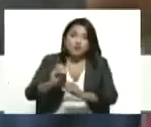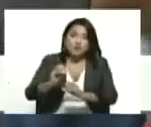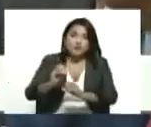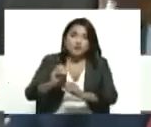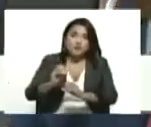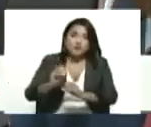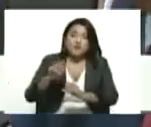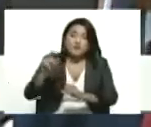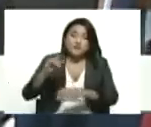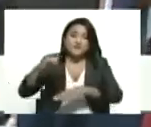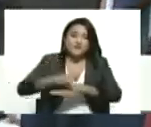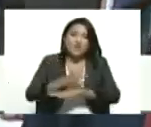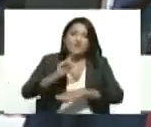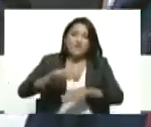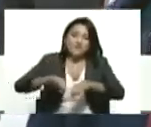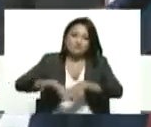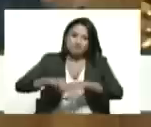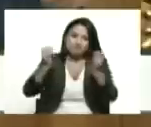chatarra.